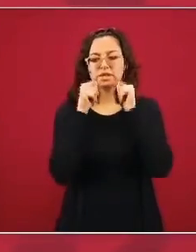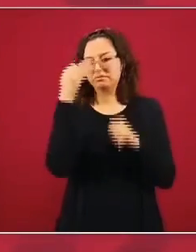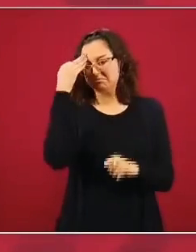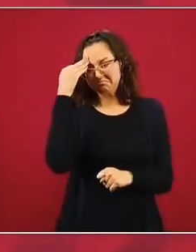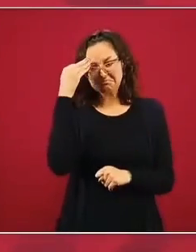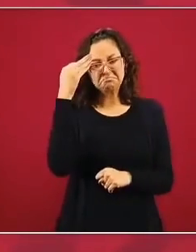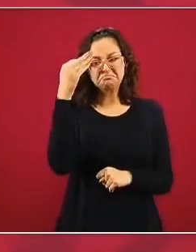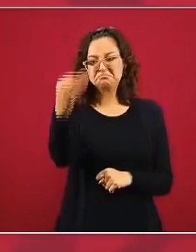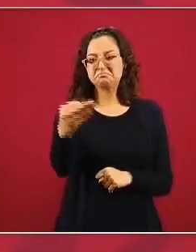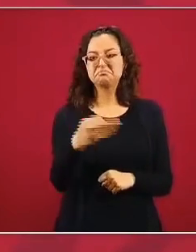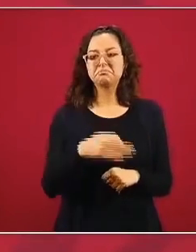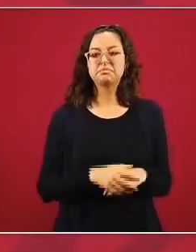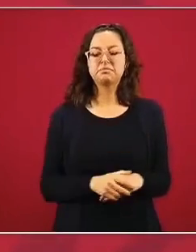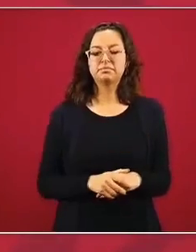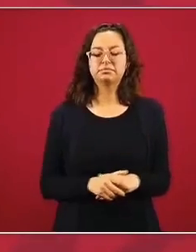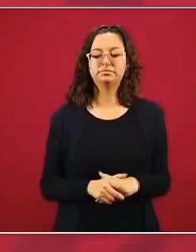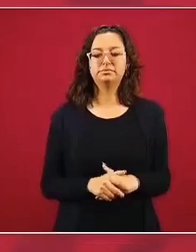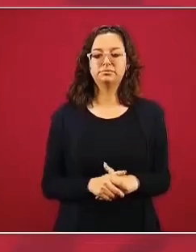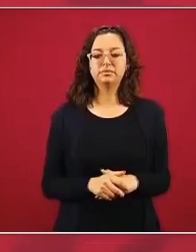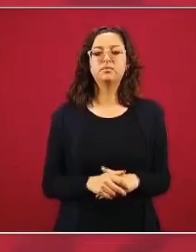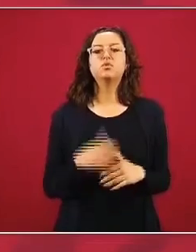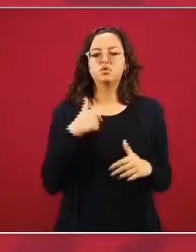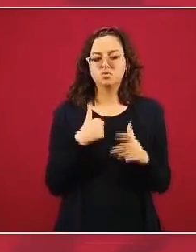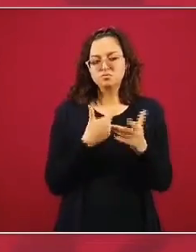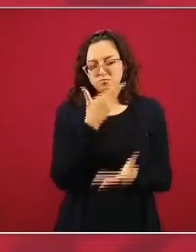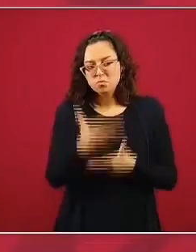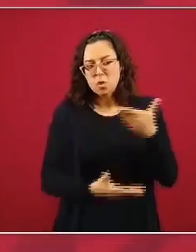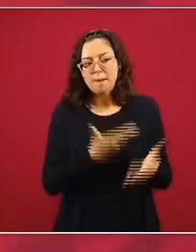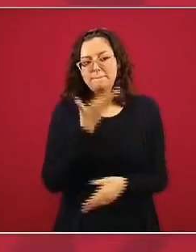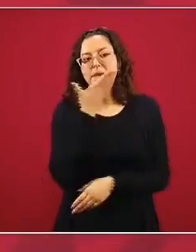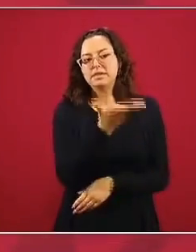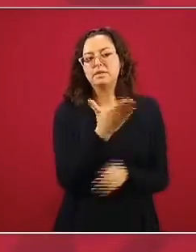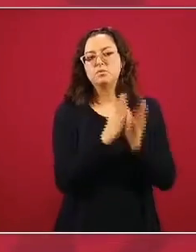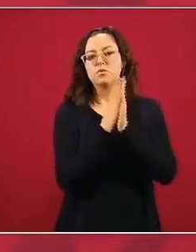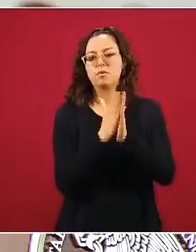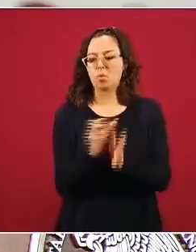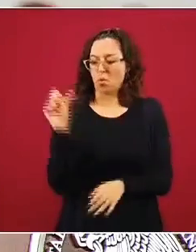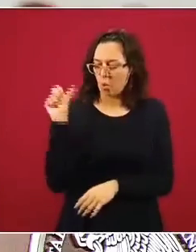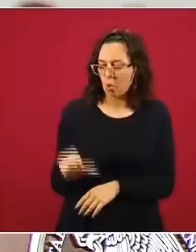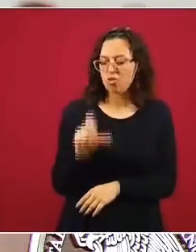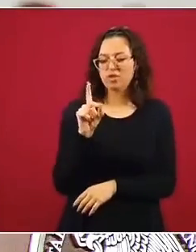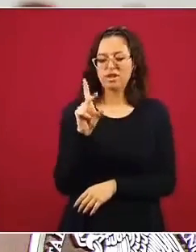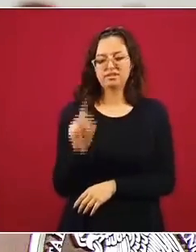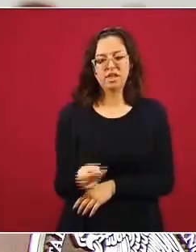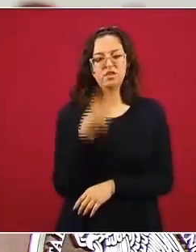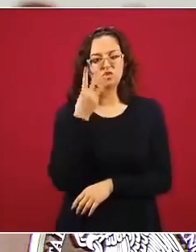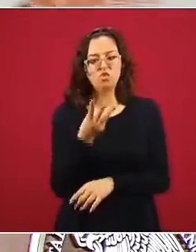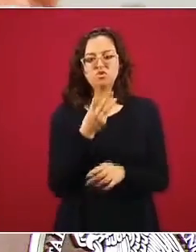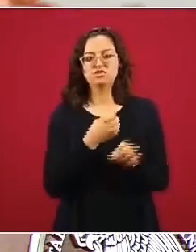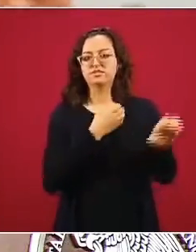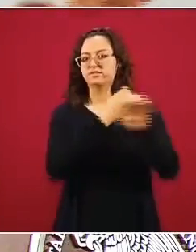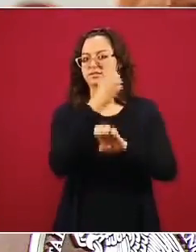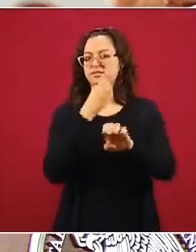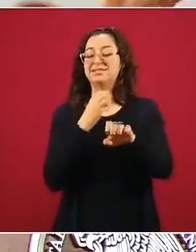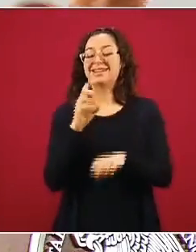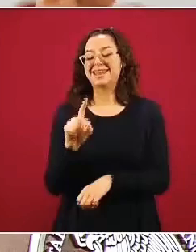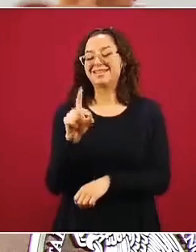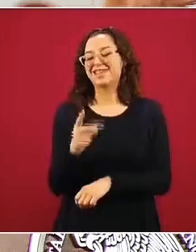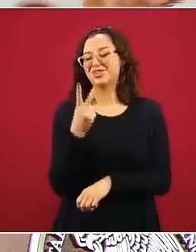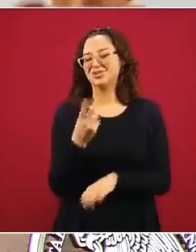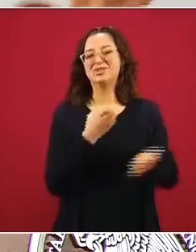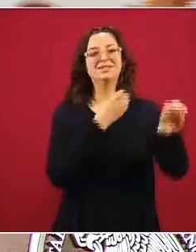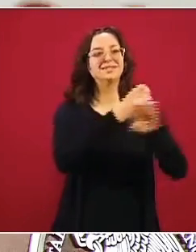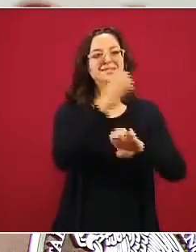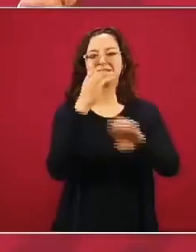sea, respetuosamente le voy a pedir eso, porque esto va a ayudar mucho a tener ya